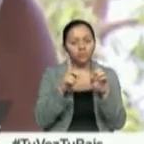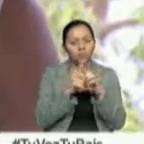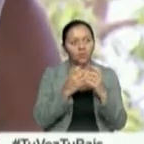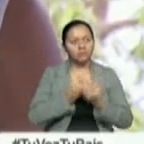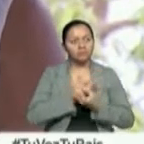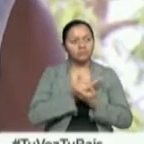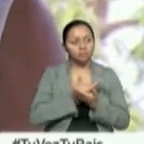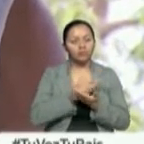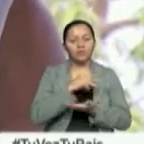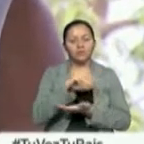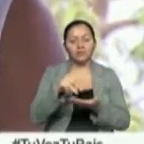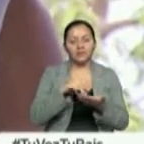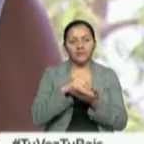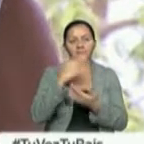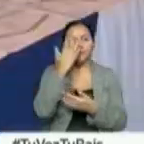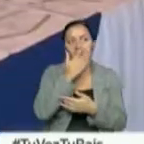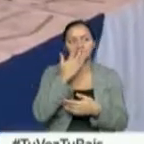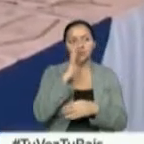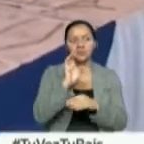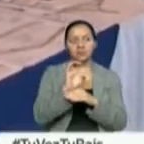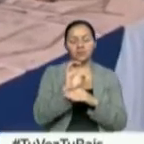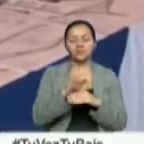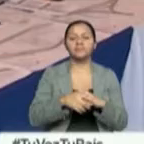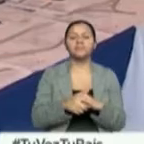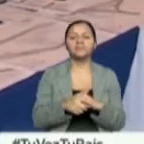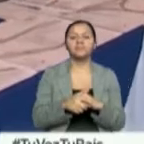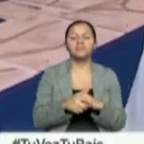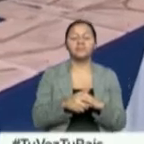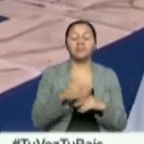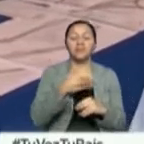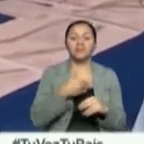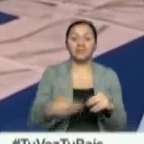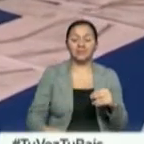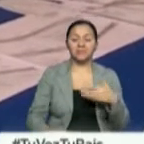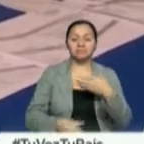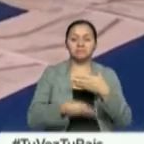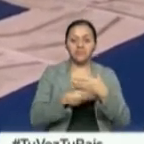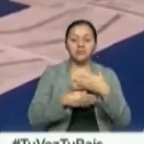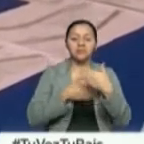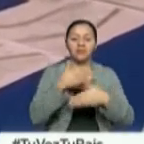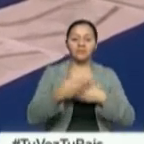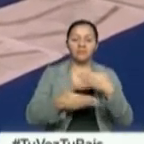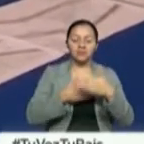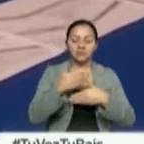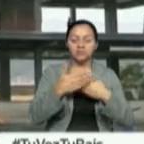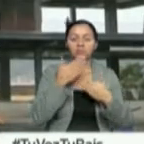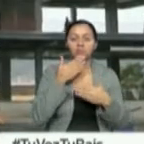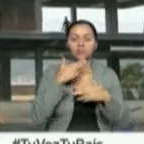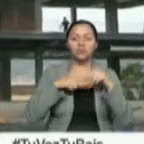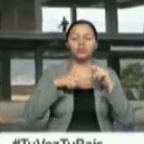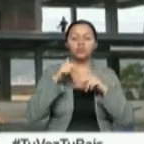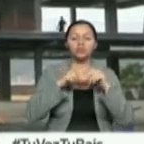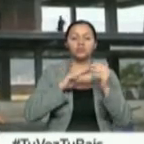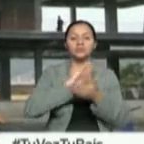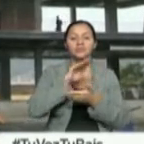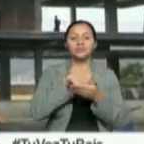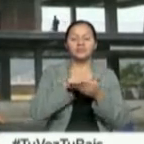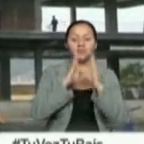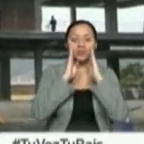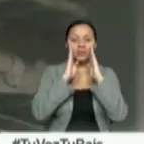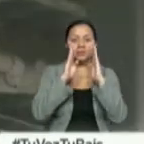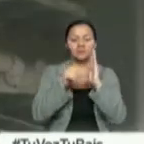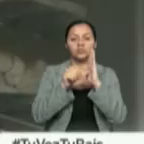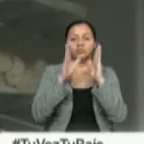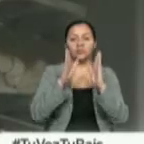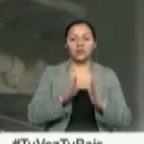manabí esmeraldas ecuador el jefe de estado además conoció el avance de la construcción del centro de atención ciudadana de portoviejo